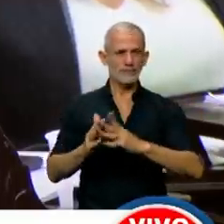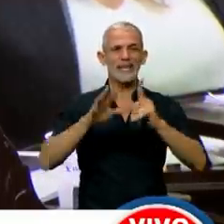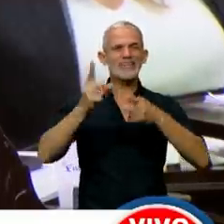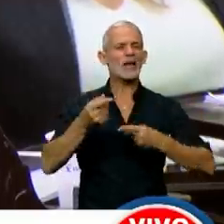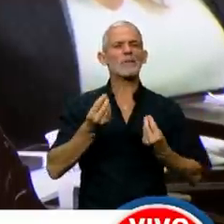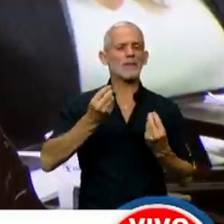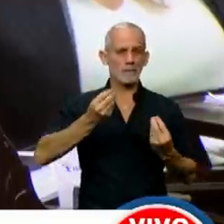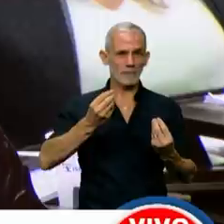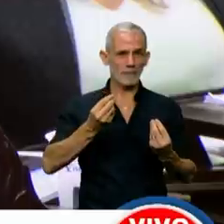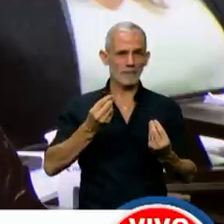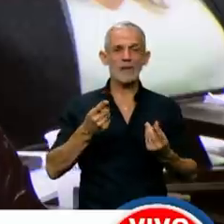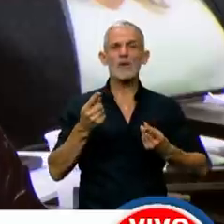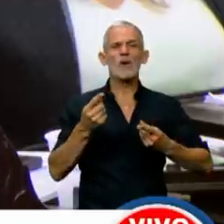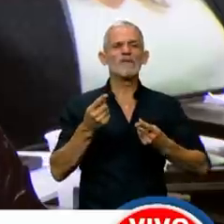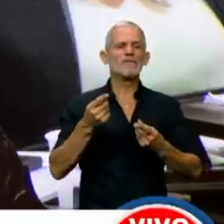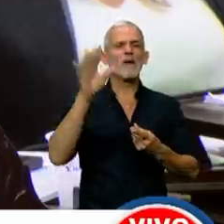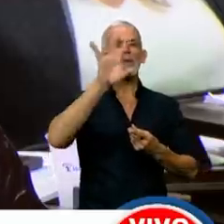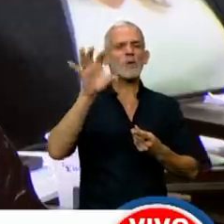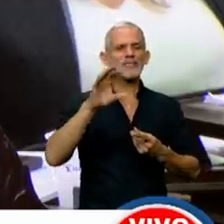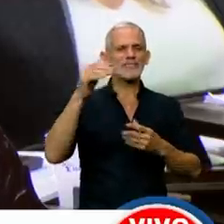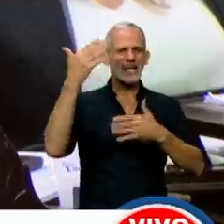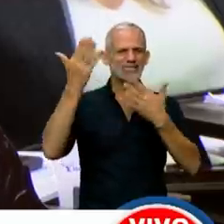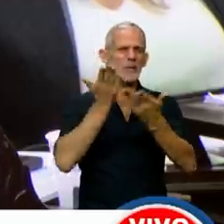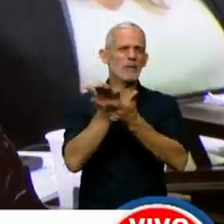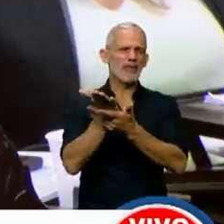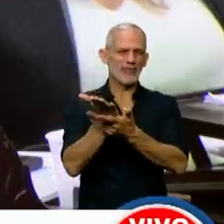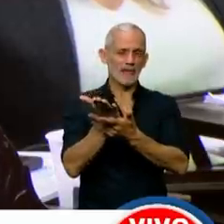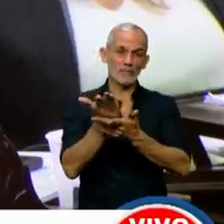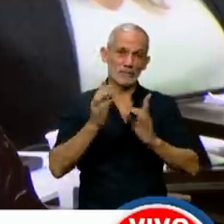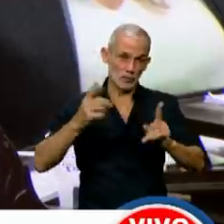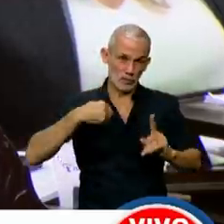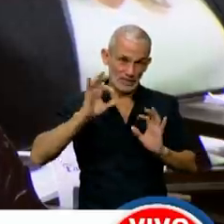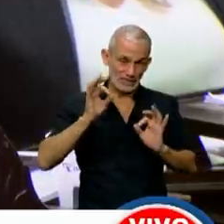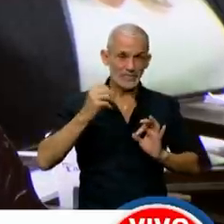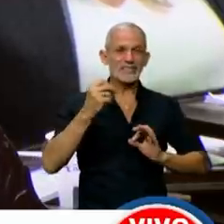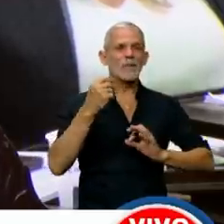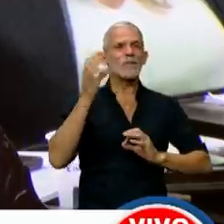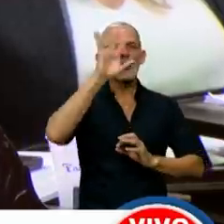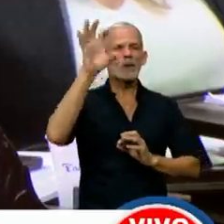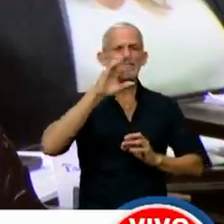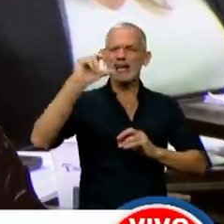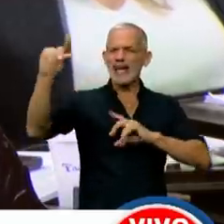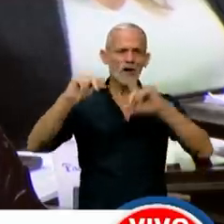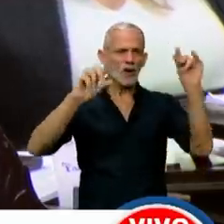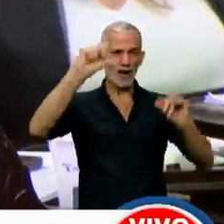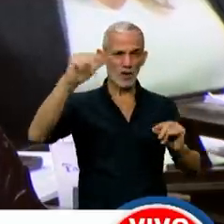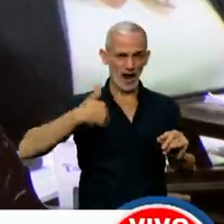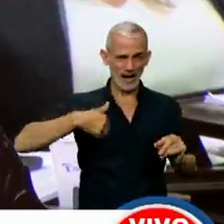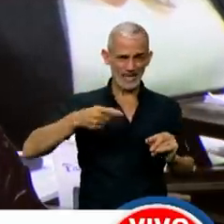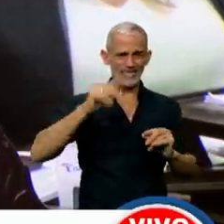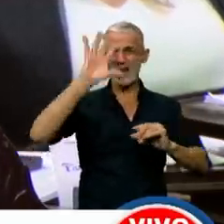pedido de las provincias del interior porque creo que también los que habitamos en el interior profundo de la argentina